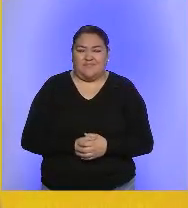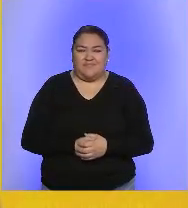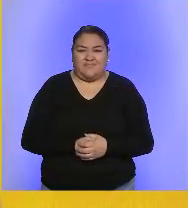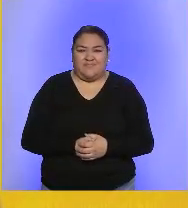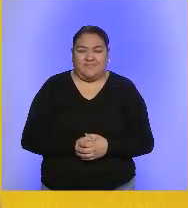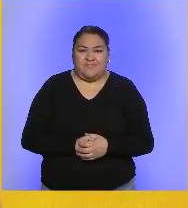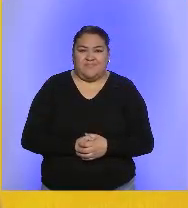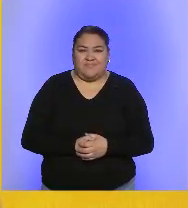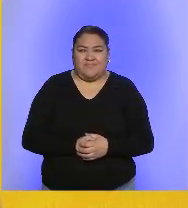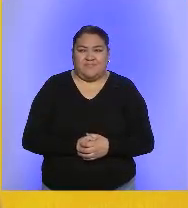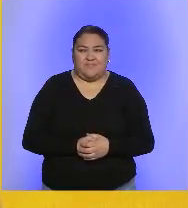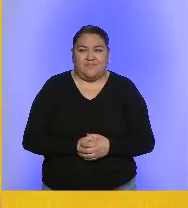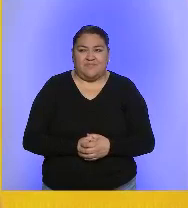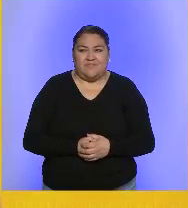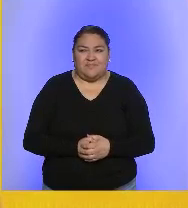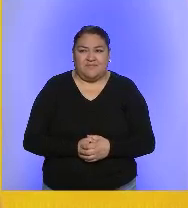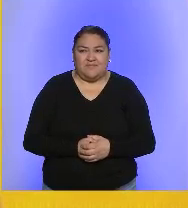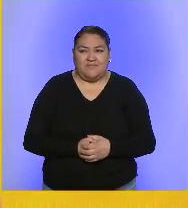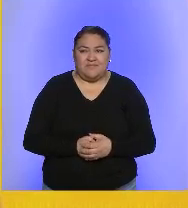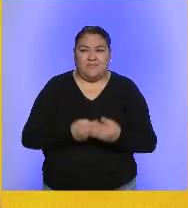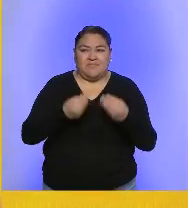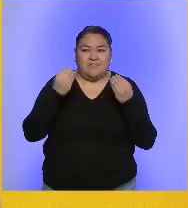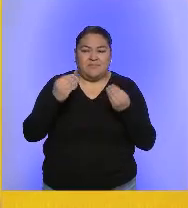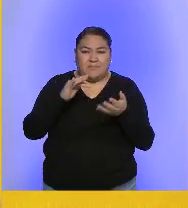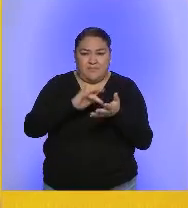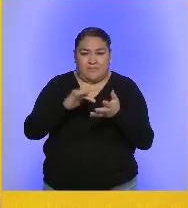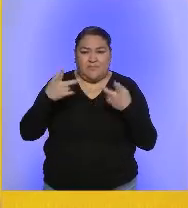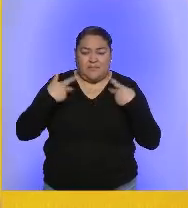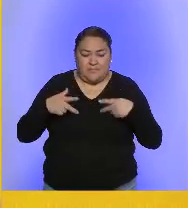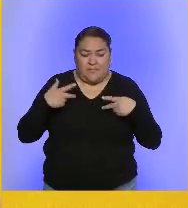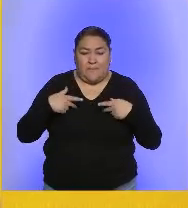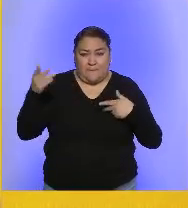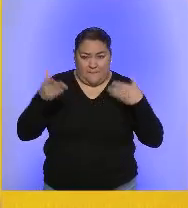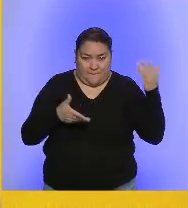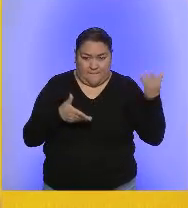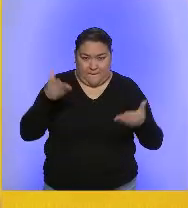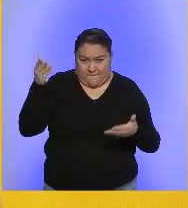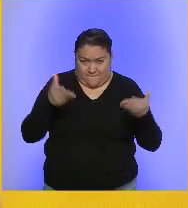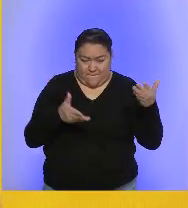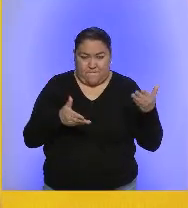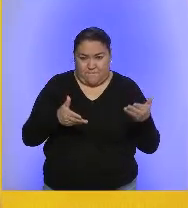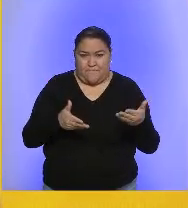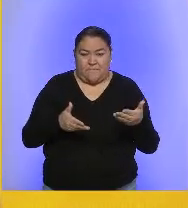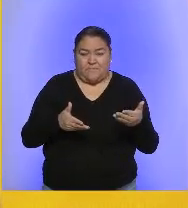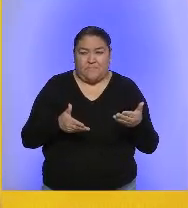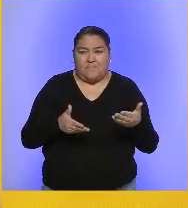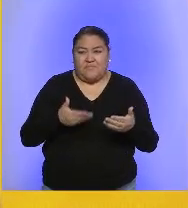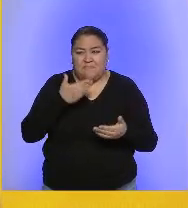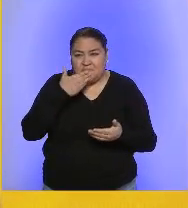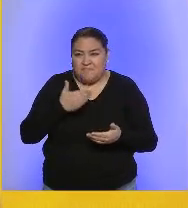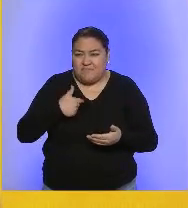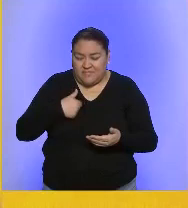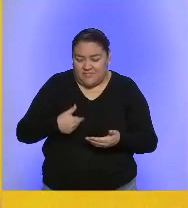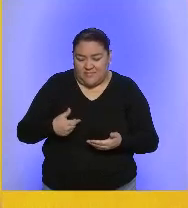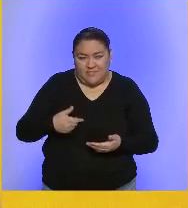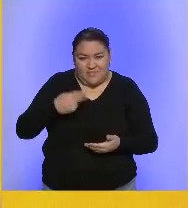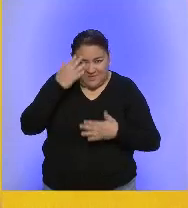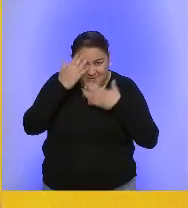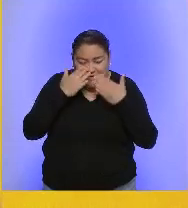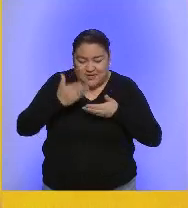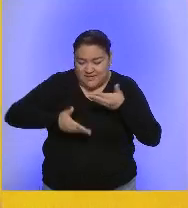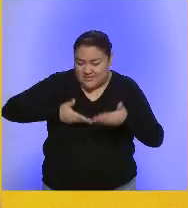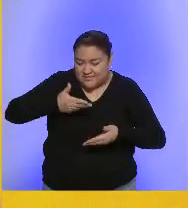Muchas gracias a todos los presentes. Gracias por tan bonita presentación. Es un gusto para la